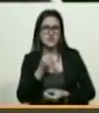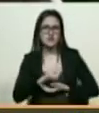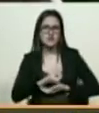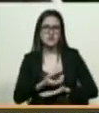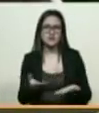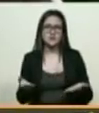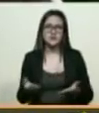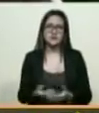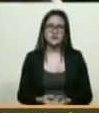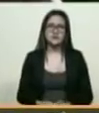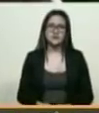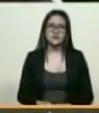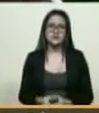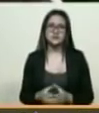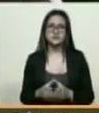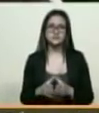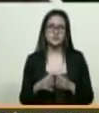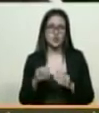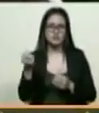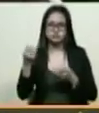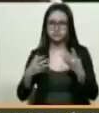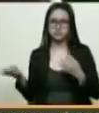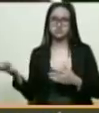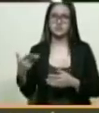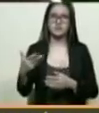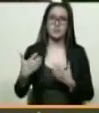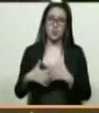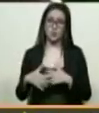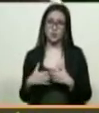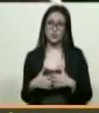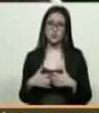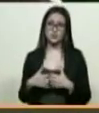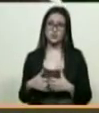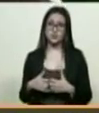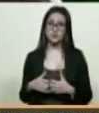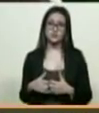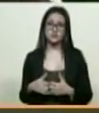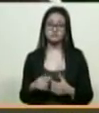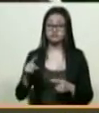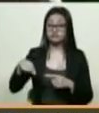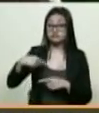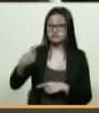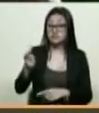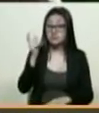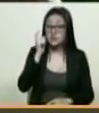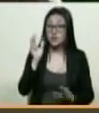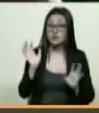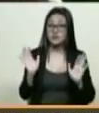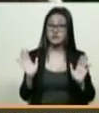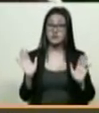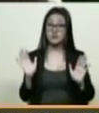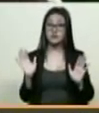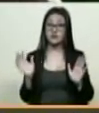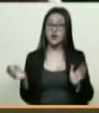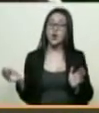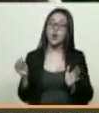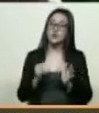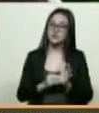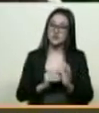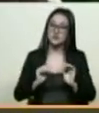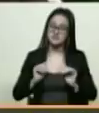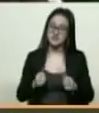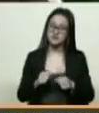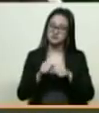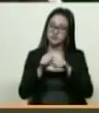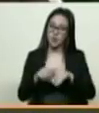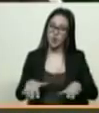entren toda esta cantidad de insumos para la producción, yo creo que en los próximos días podremos ver cómo nuevamente comenzaremos a